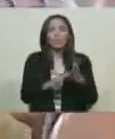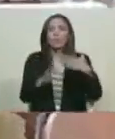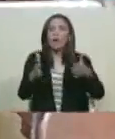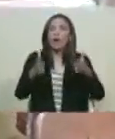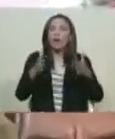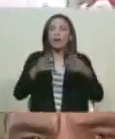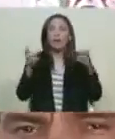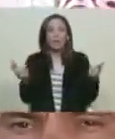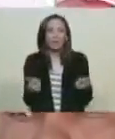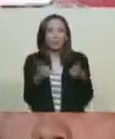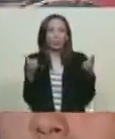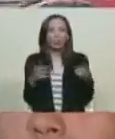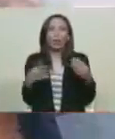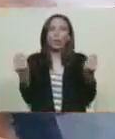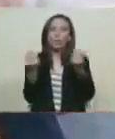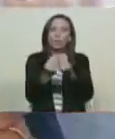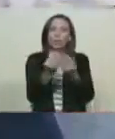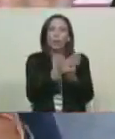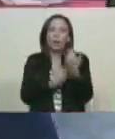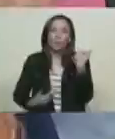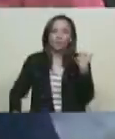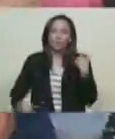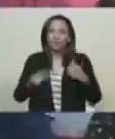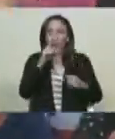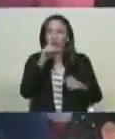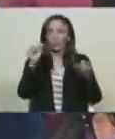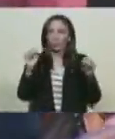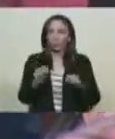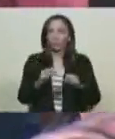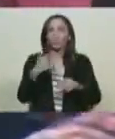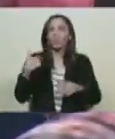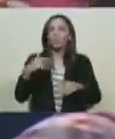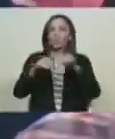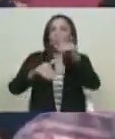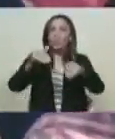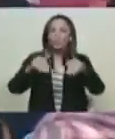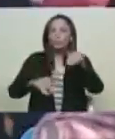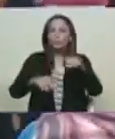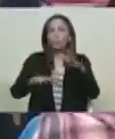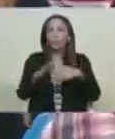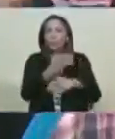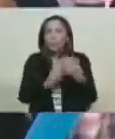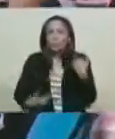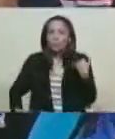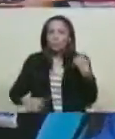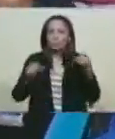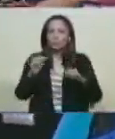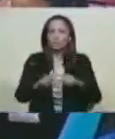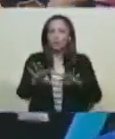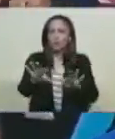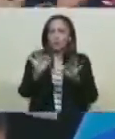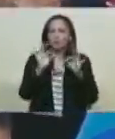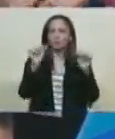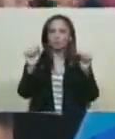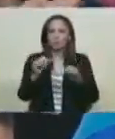con Nicolás Maduro, este hombre que está aquí. Acepto la candidatura presidencial ante la clase obrera.